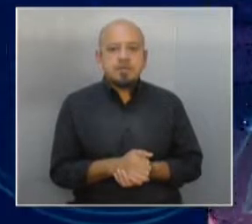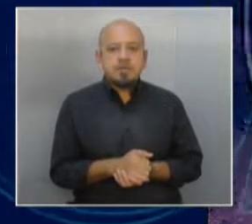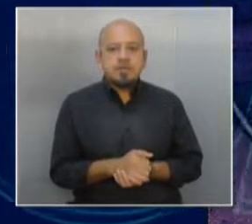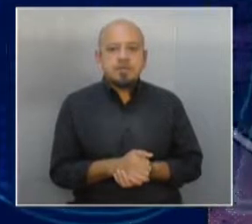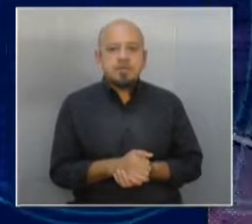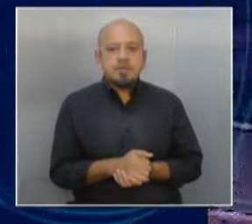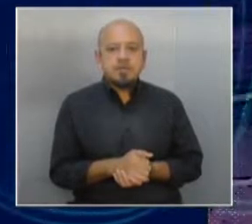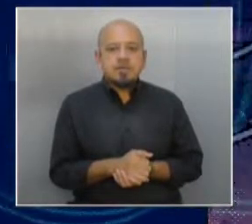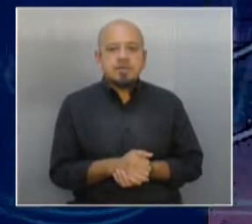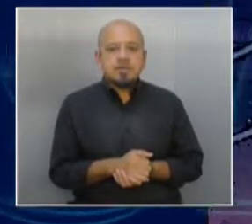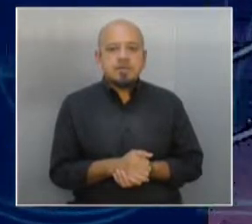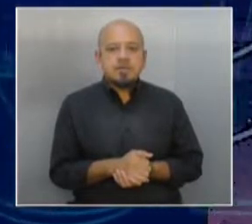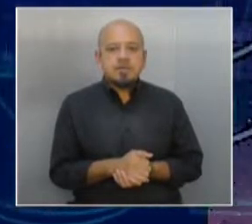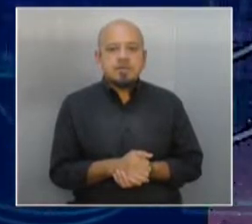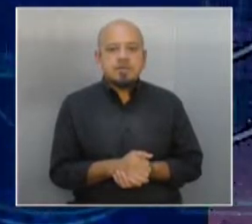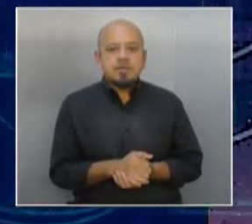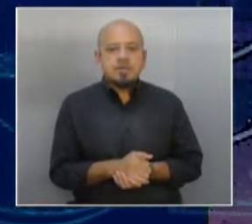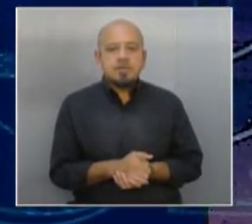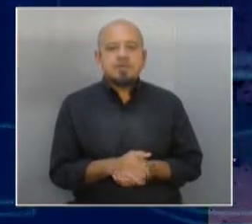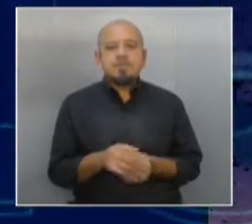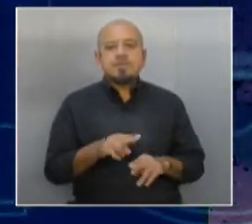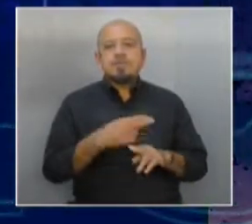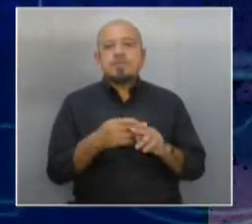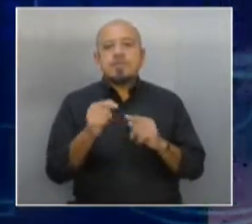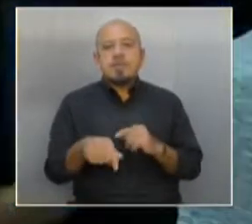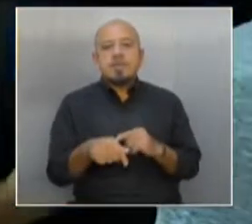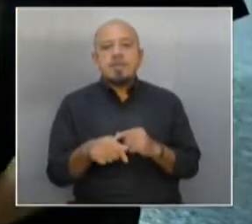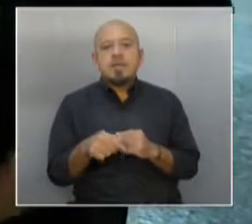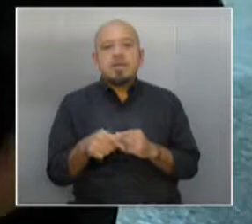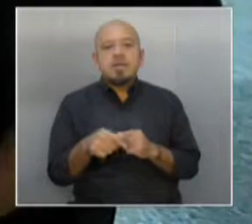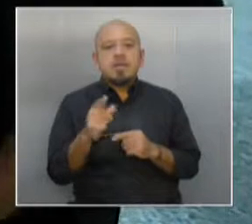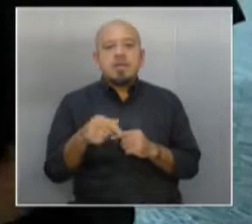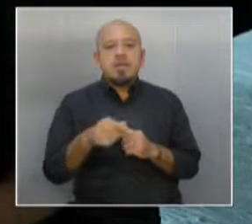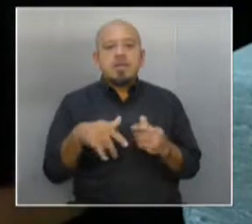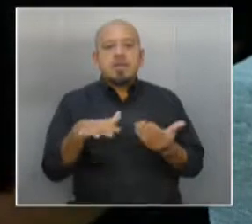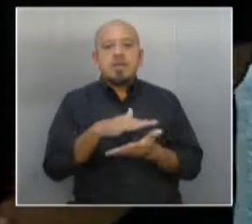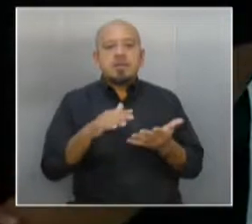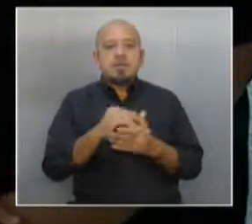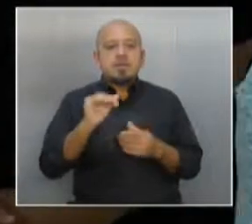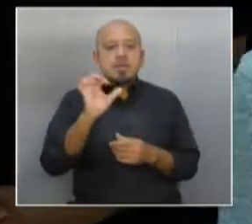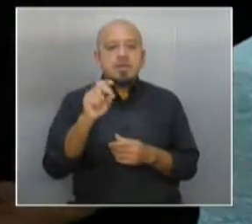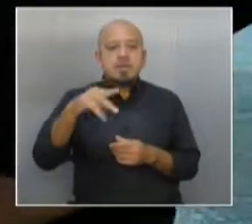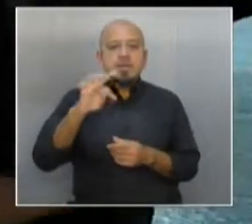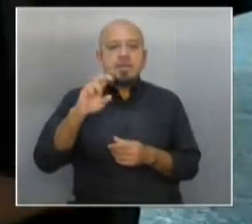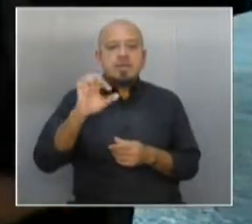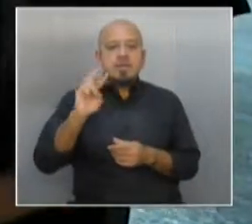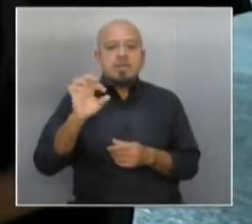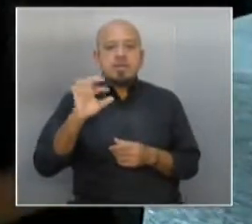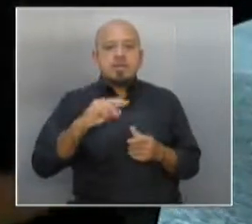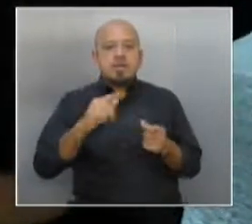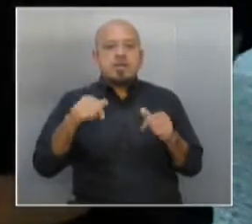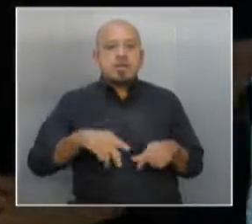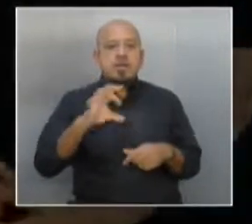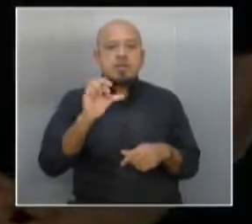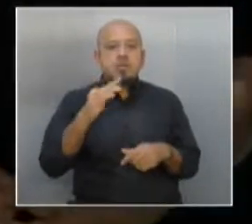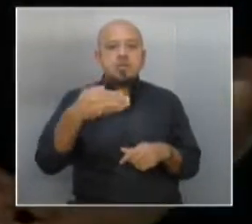Buenas, chiquilines. Hola nuevamente, aquí estoy, como les prometí, en la Plaza del Entrevero, más precisamente en el subte, porque bueno, ahora